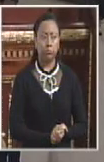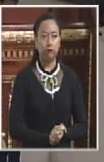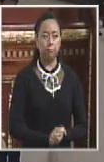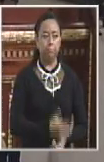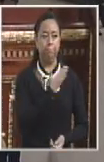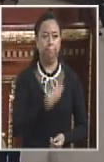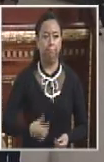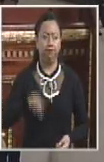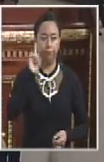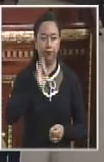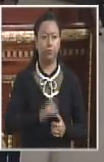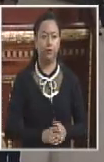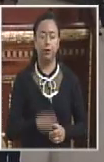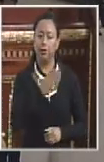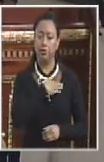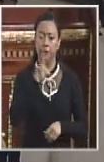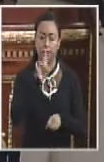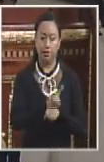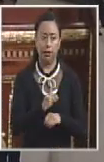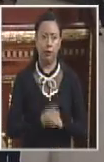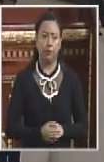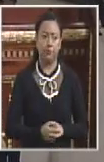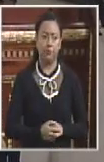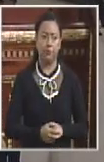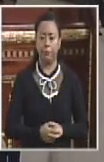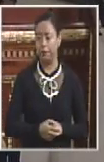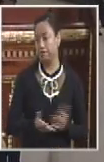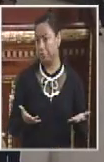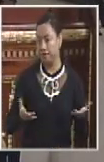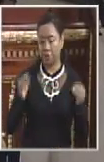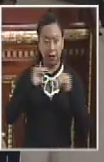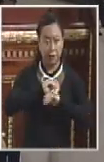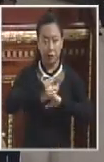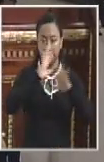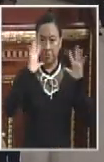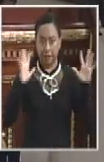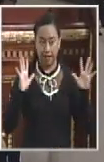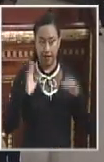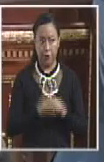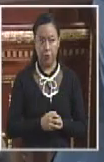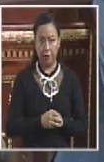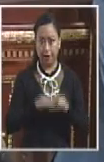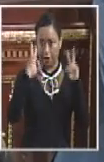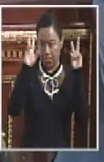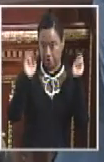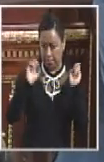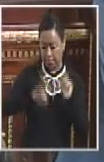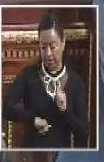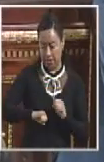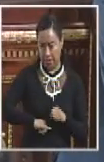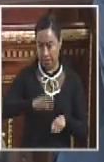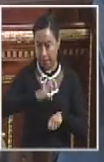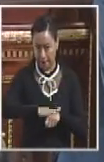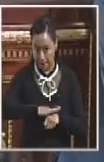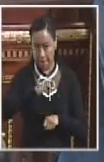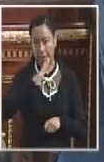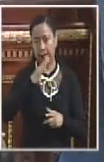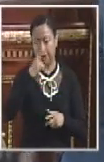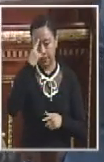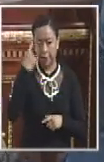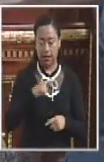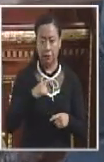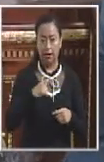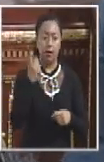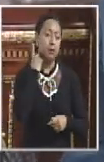Presidenta, buenos días. Es evidente que es un tema de el mayor interés para todos los legisladores y para los capitalinos,